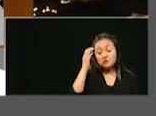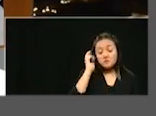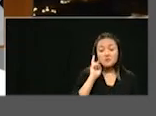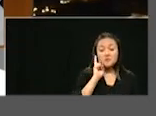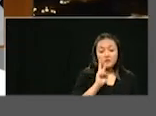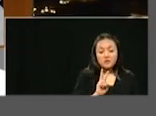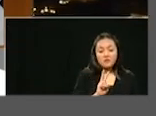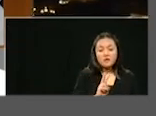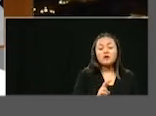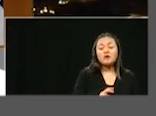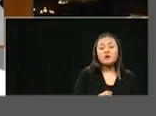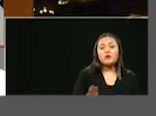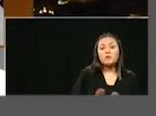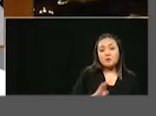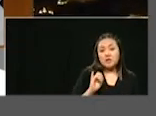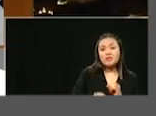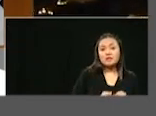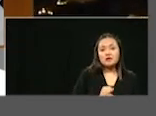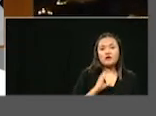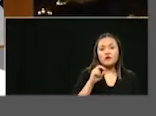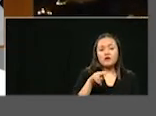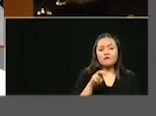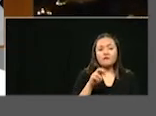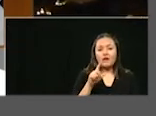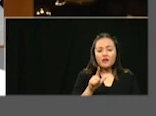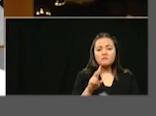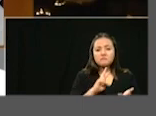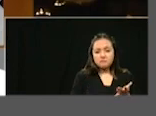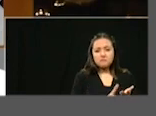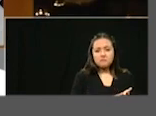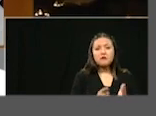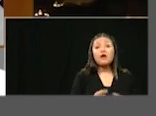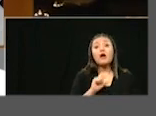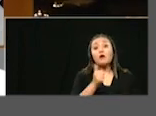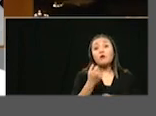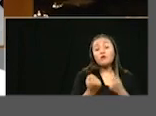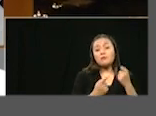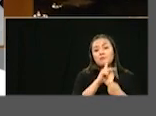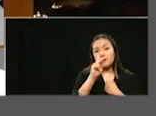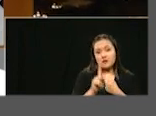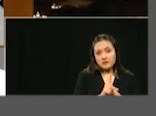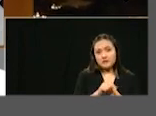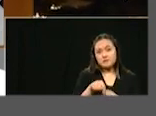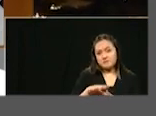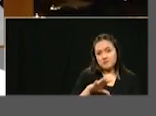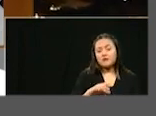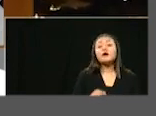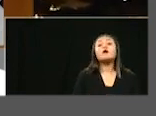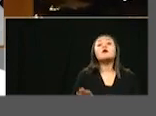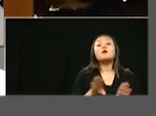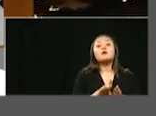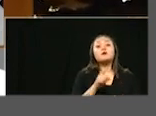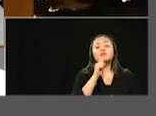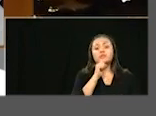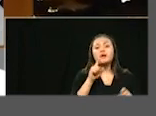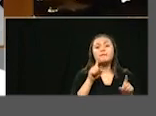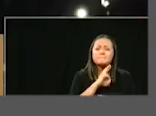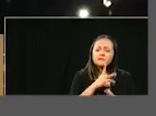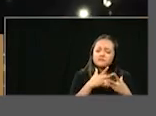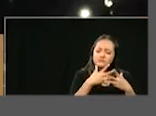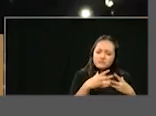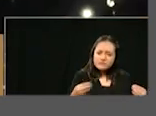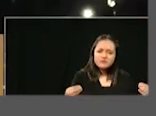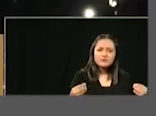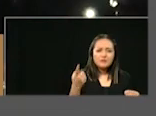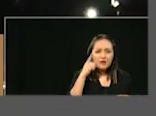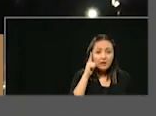salariales por encima de la inflación y presupuesto suficiente para la atención de mujeres de 60 a 64 años en Desarrollo Social